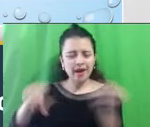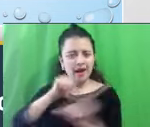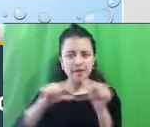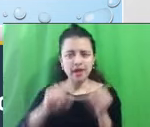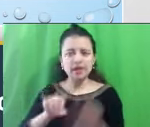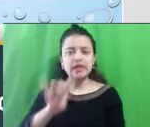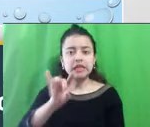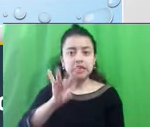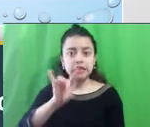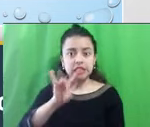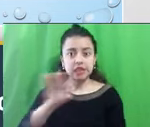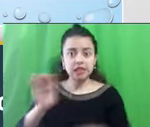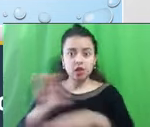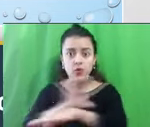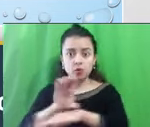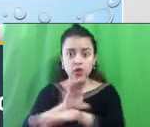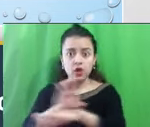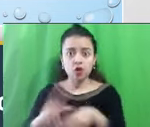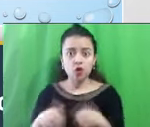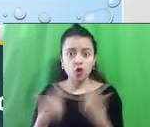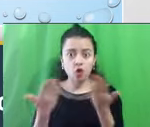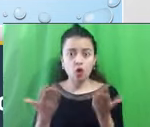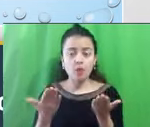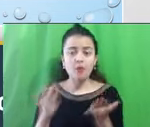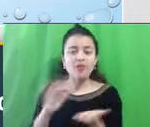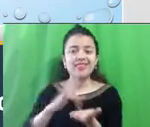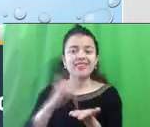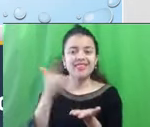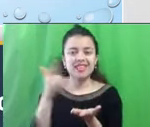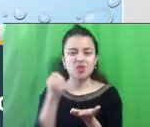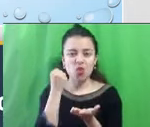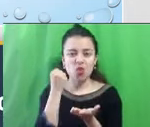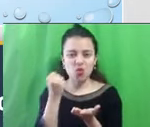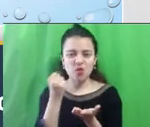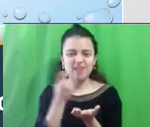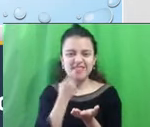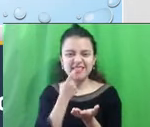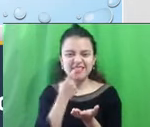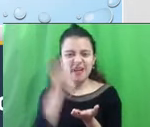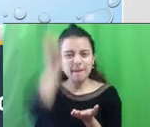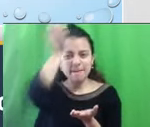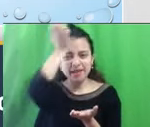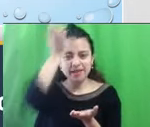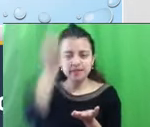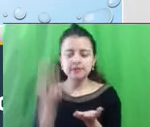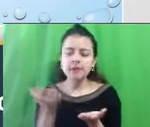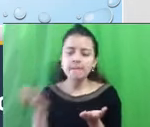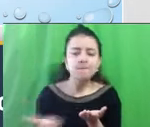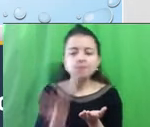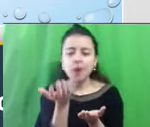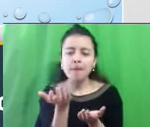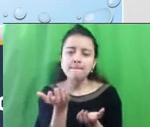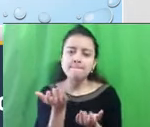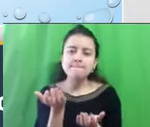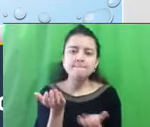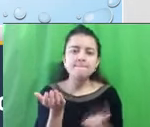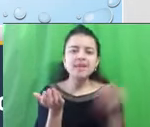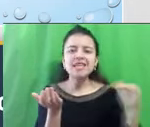actualizando sus discos duros. Les colocamos discos duros en estado sólido y tarjetas para que tuviera un